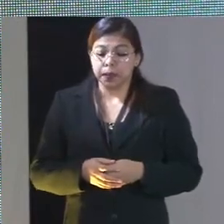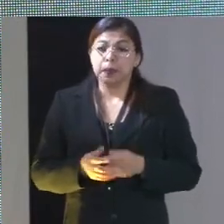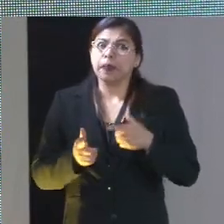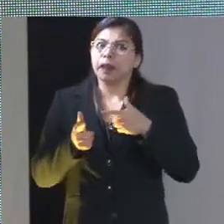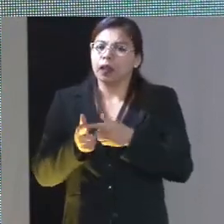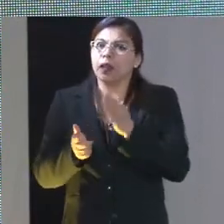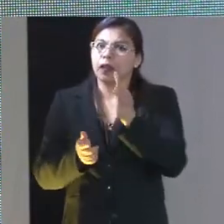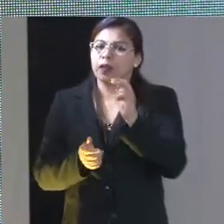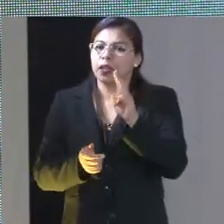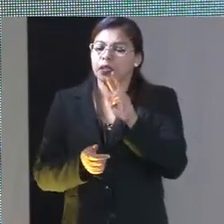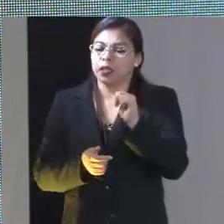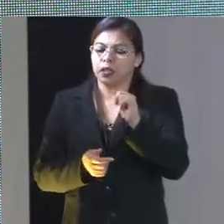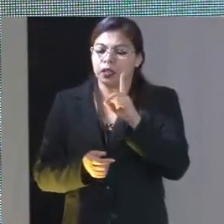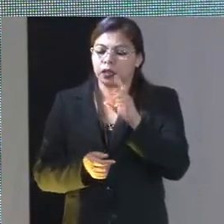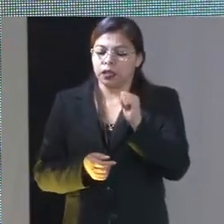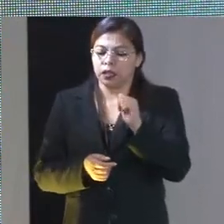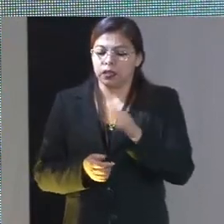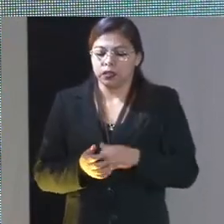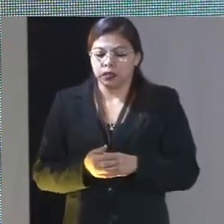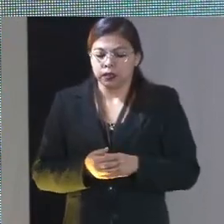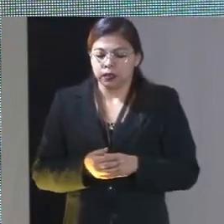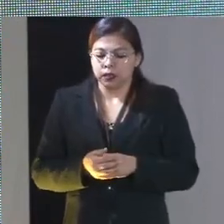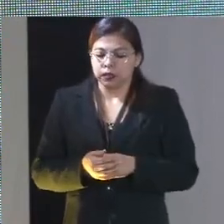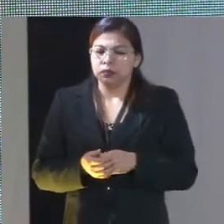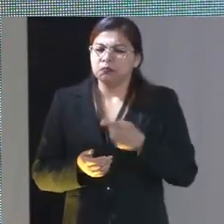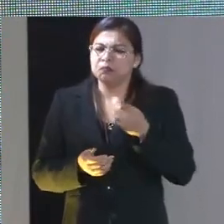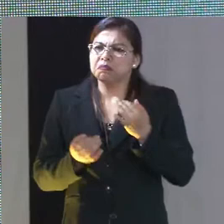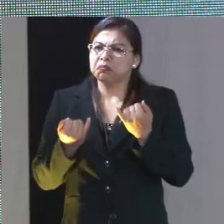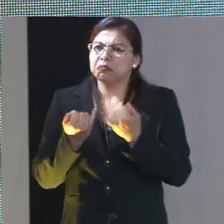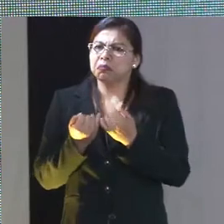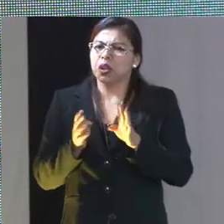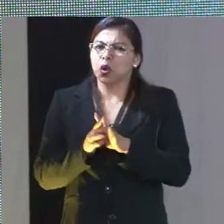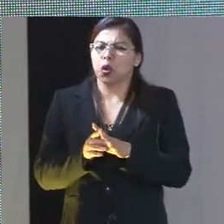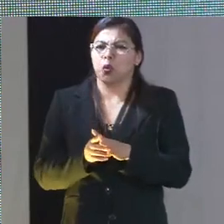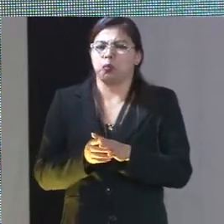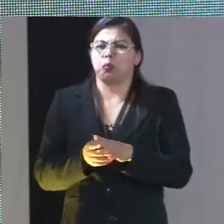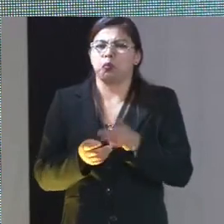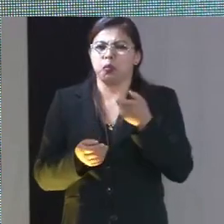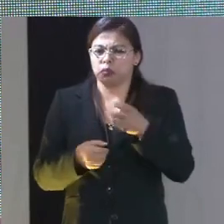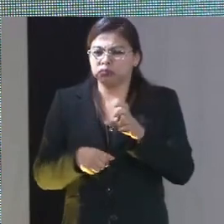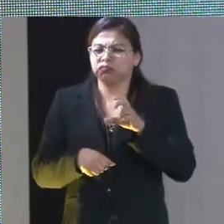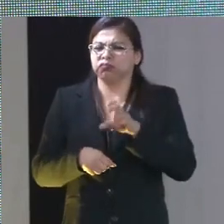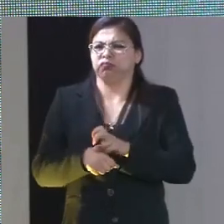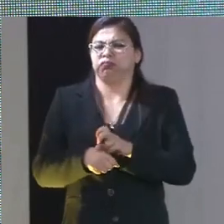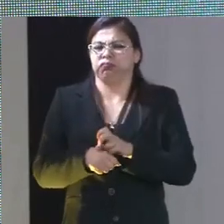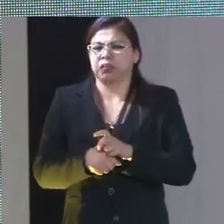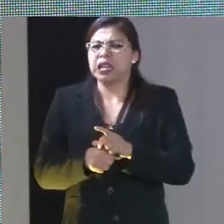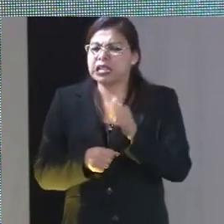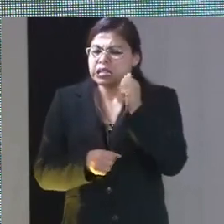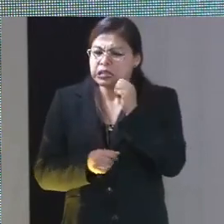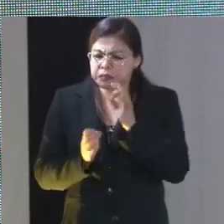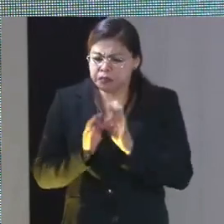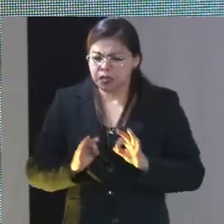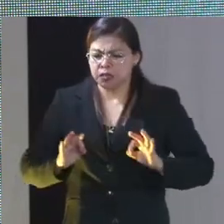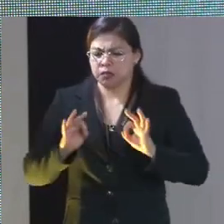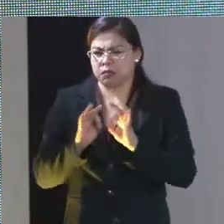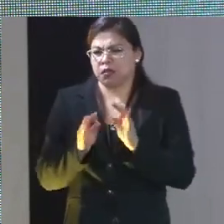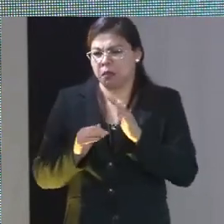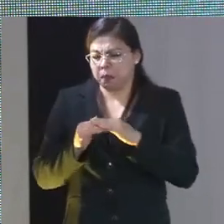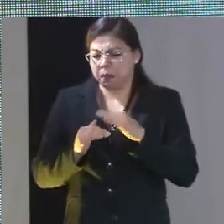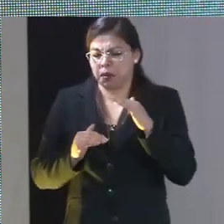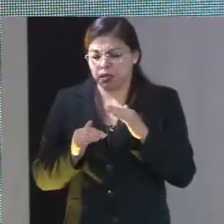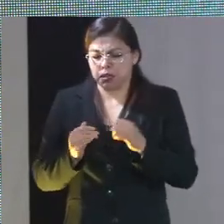Siguiendo a Fernanda Núñez, Pedro también desmonta los clichés machistas, y esto siempre es importante y en estos momentos lo es